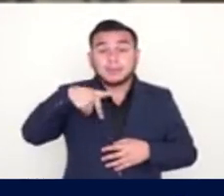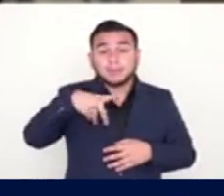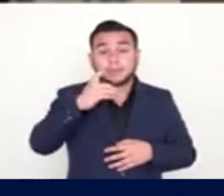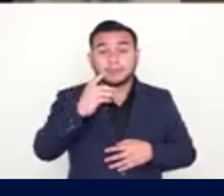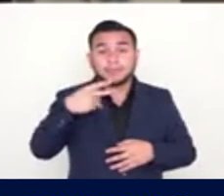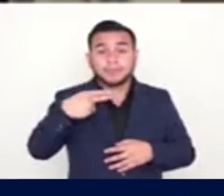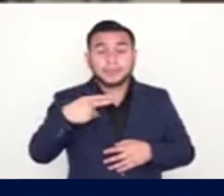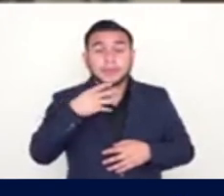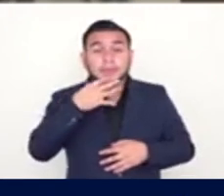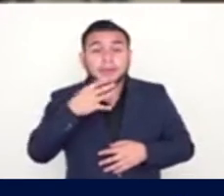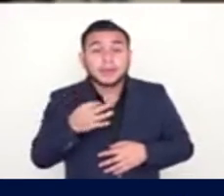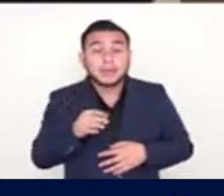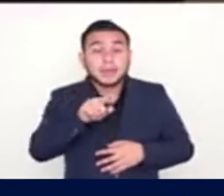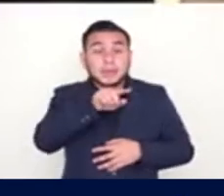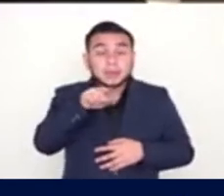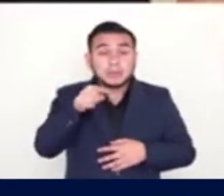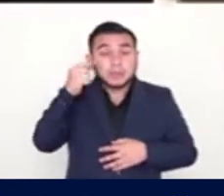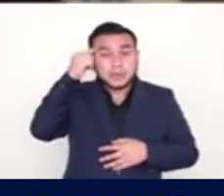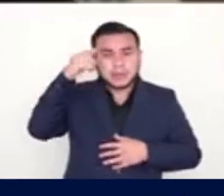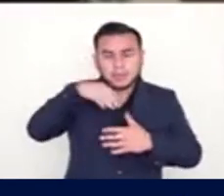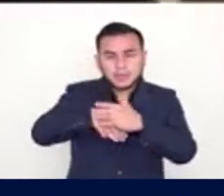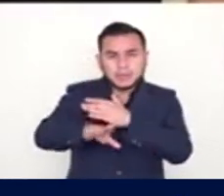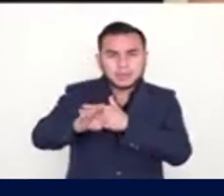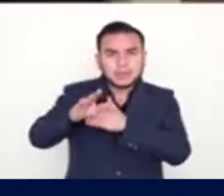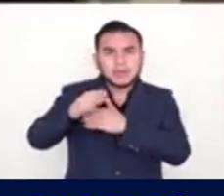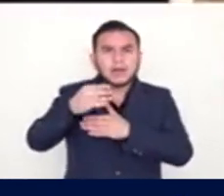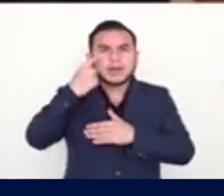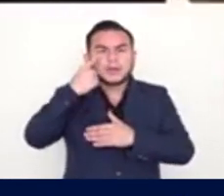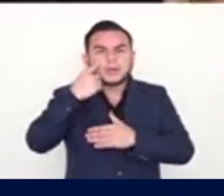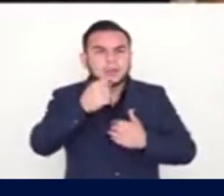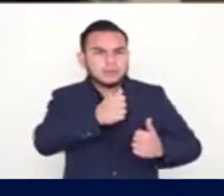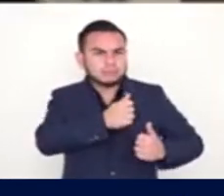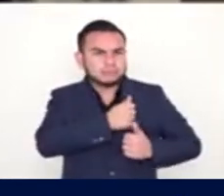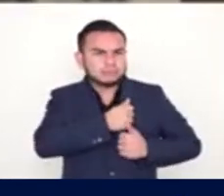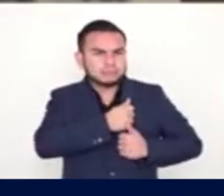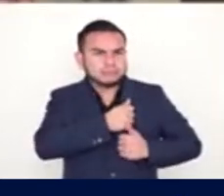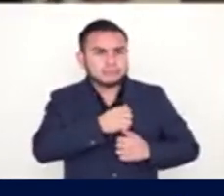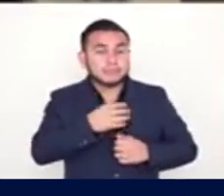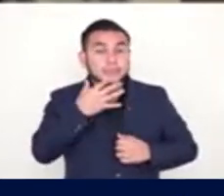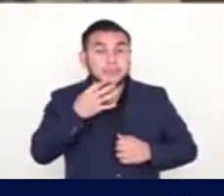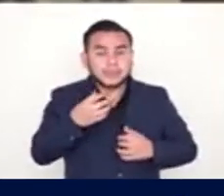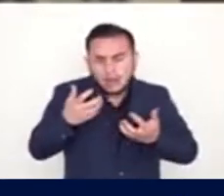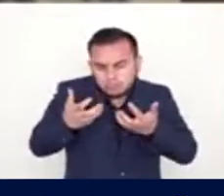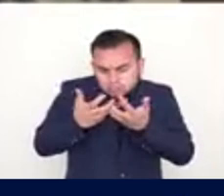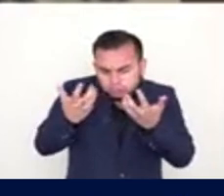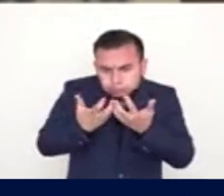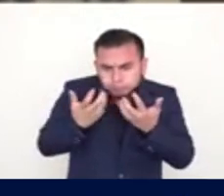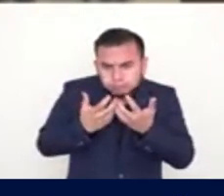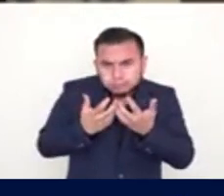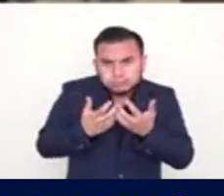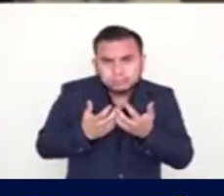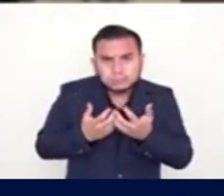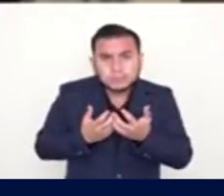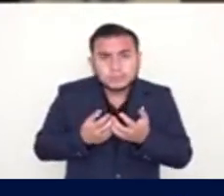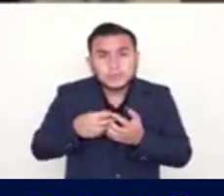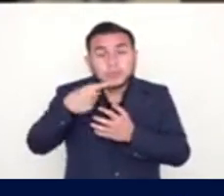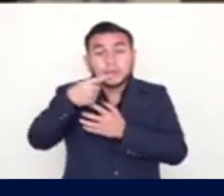luces es inconstitucional y que tú querés que entre al Estado Mayor Conjunto de la Fuerza Armada a revisar los documentos como juez de